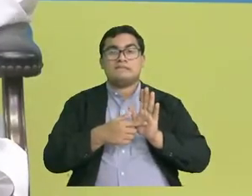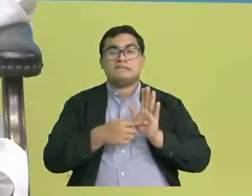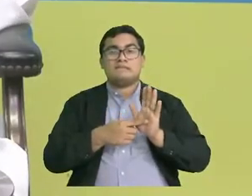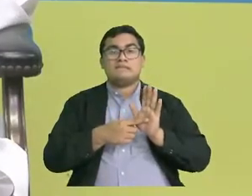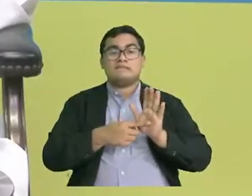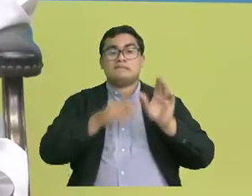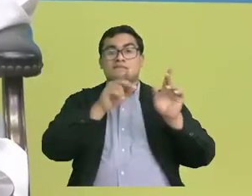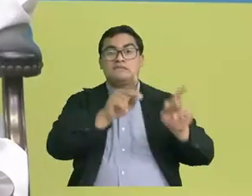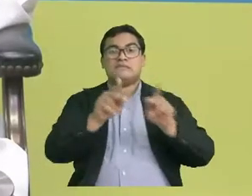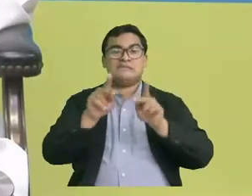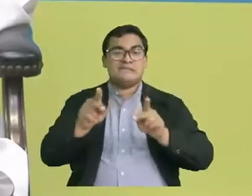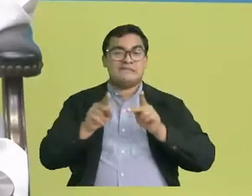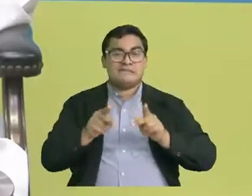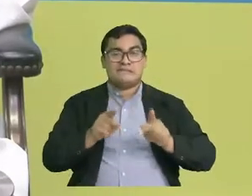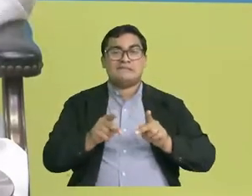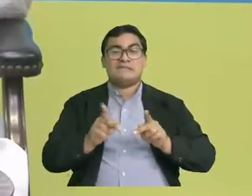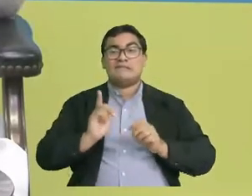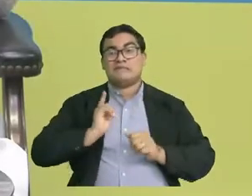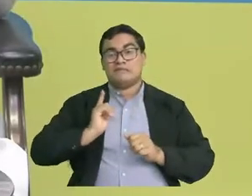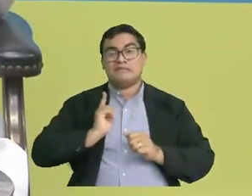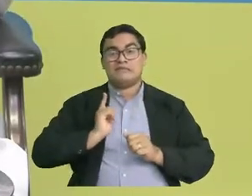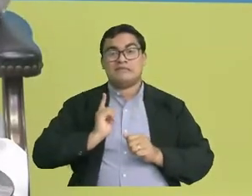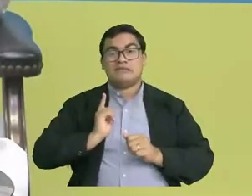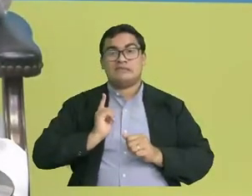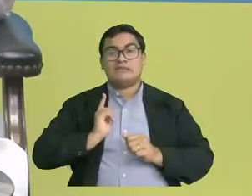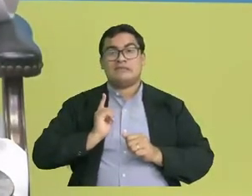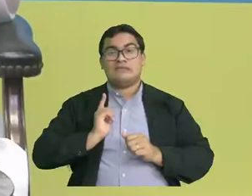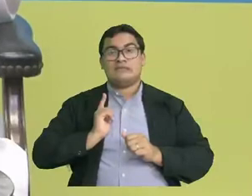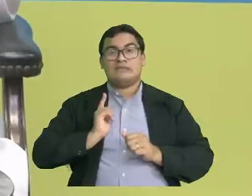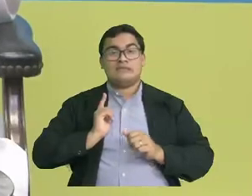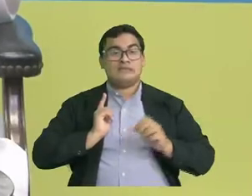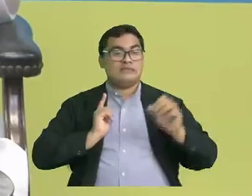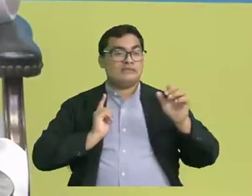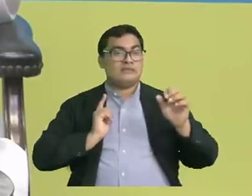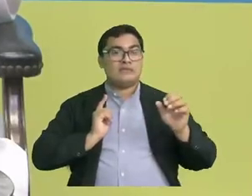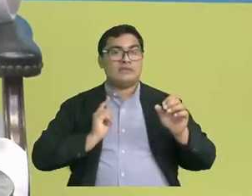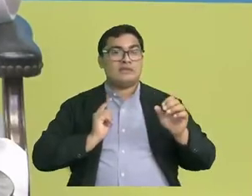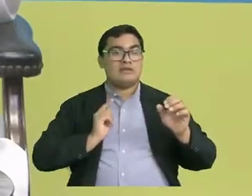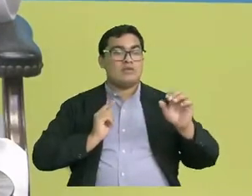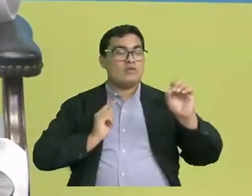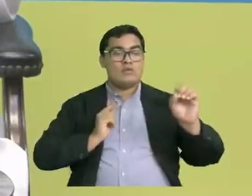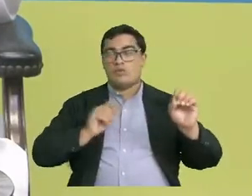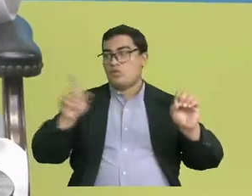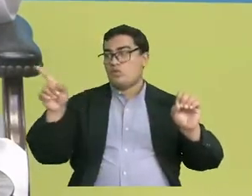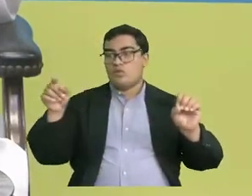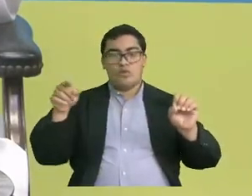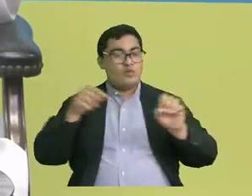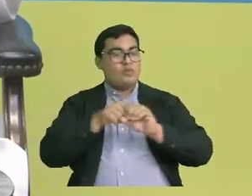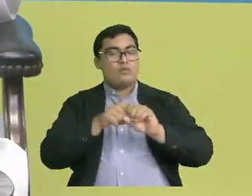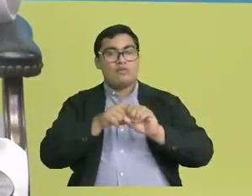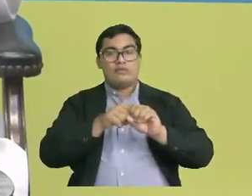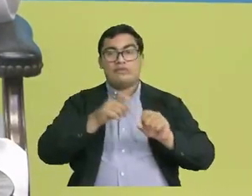en personas que tienen, cuando se une el óvulo y el espermatozoide, X y Y.